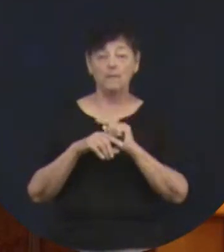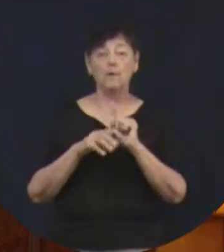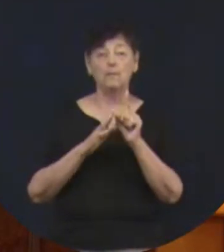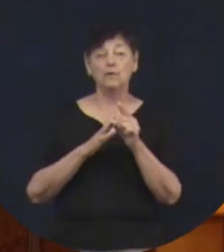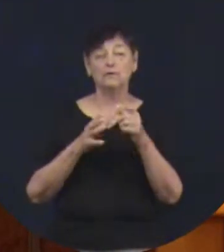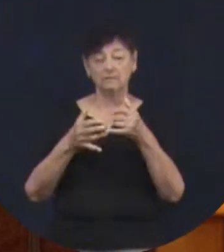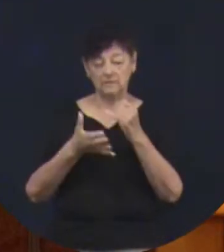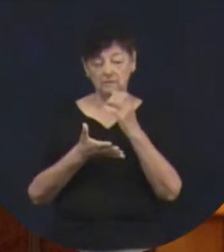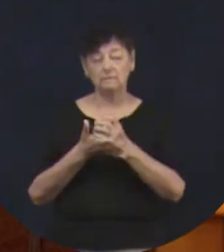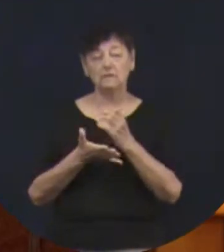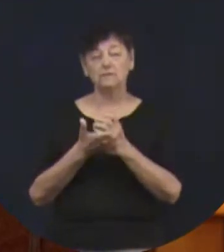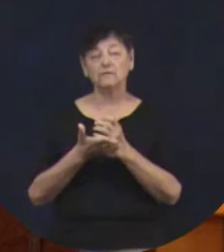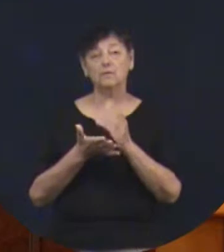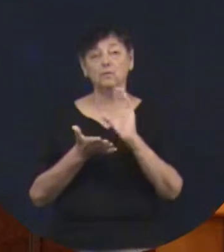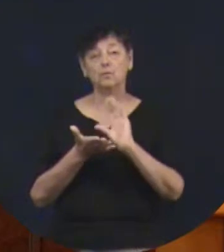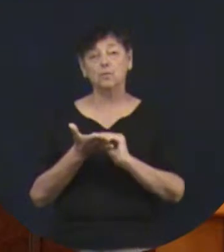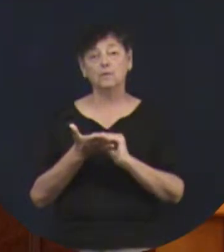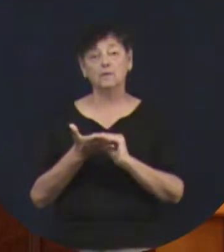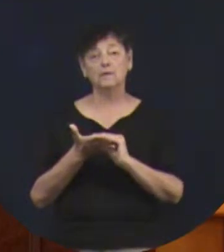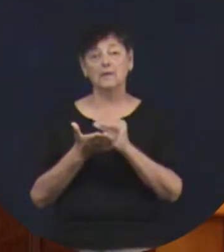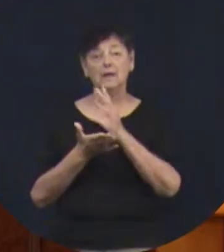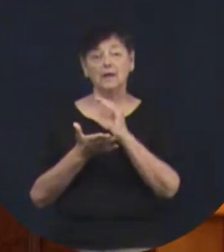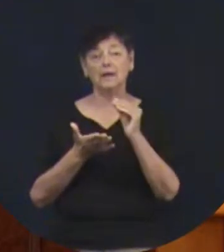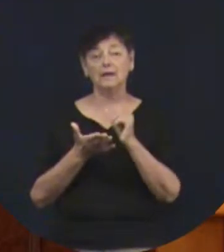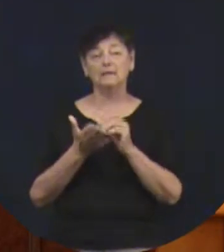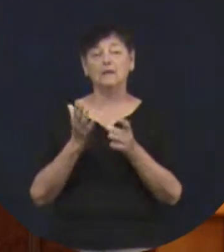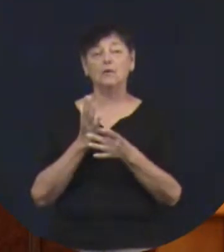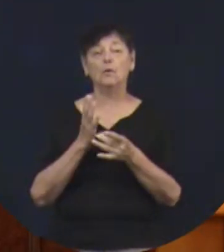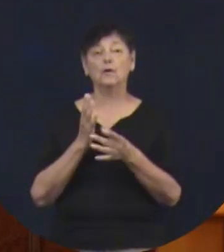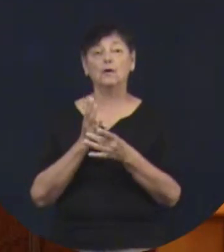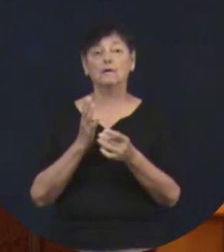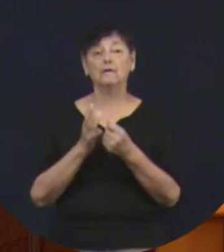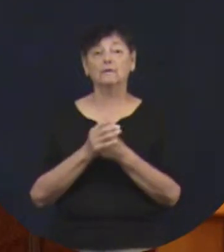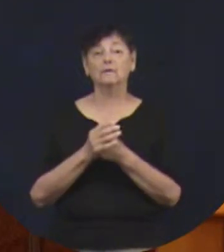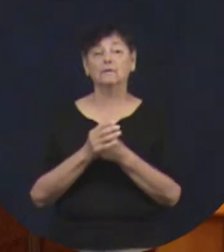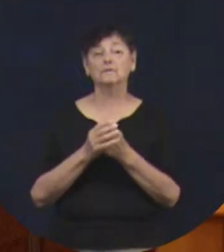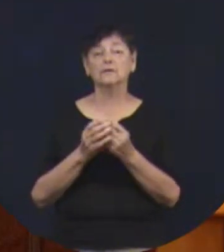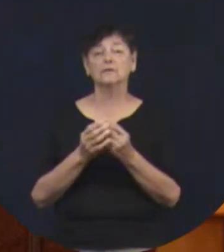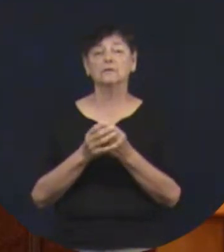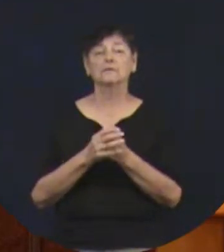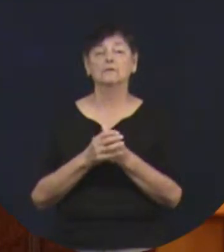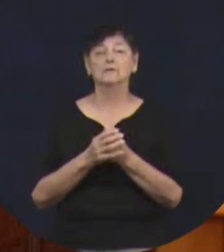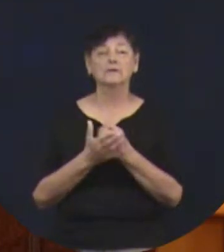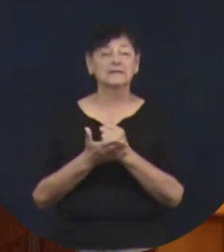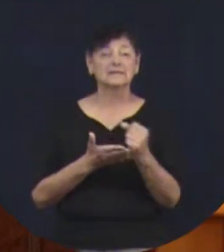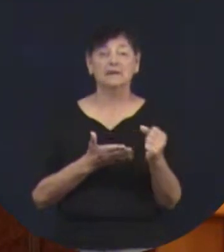la tinaja de harina se vació, ni la vasija de aceite se agotó.